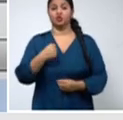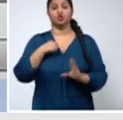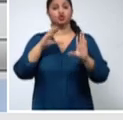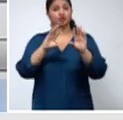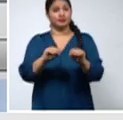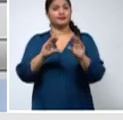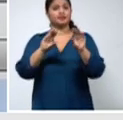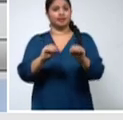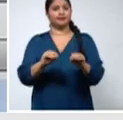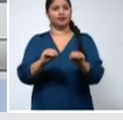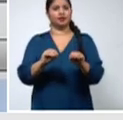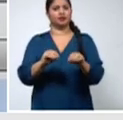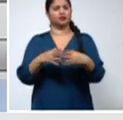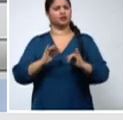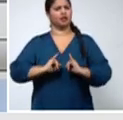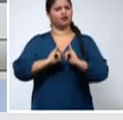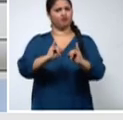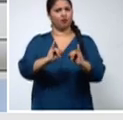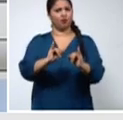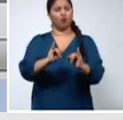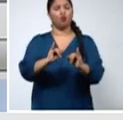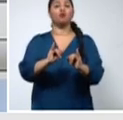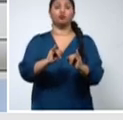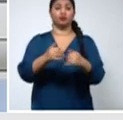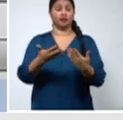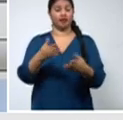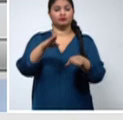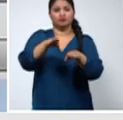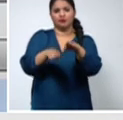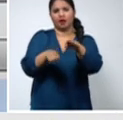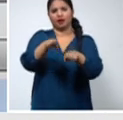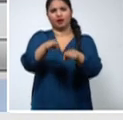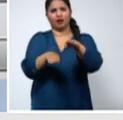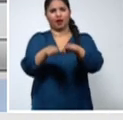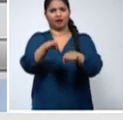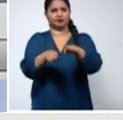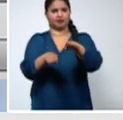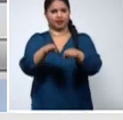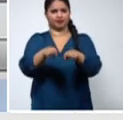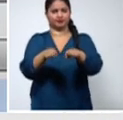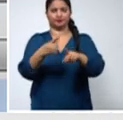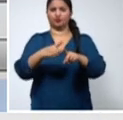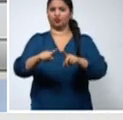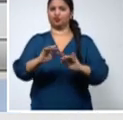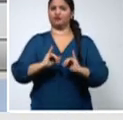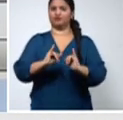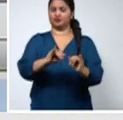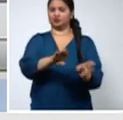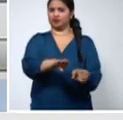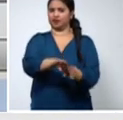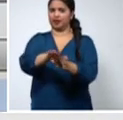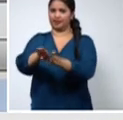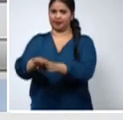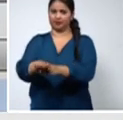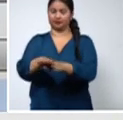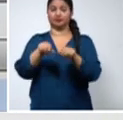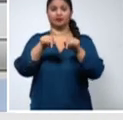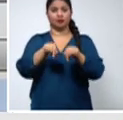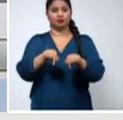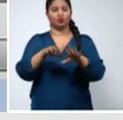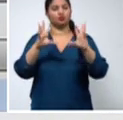teniendo. Con este comportamiento allí, pues ya se han realizado, se han estudiado